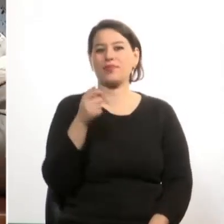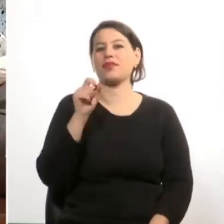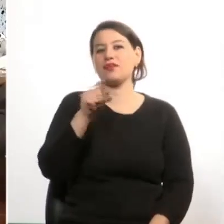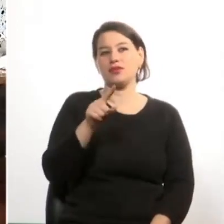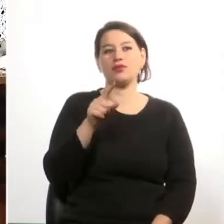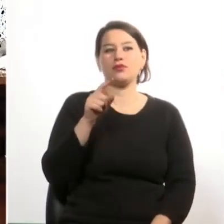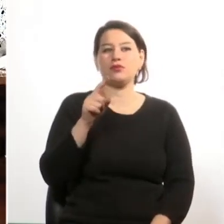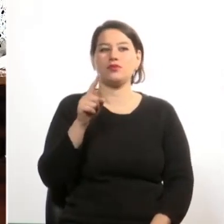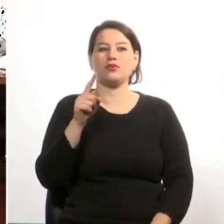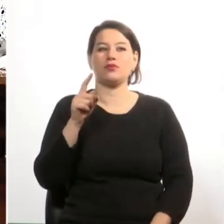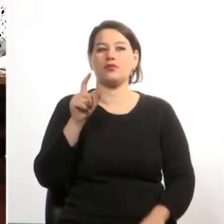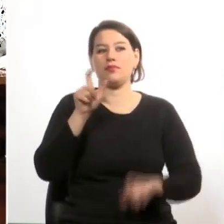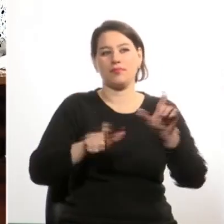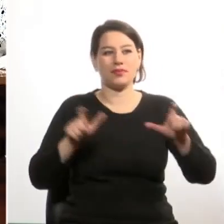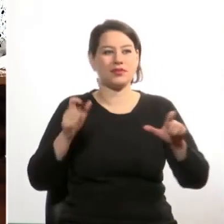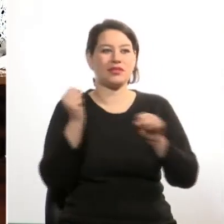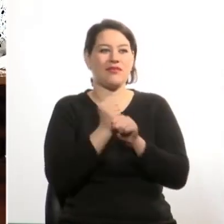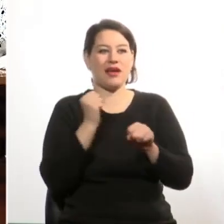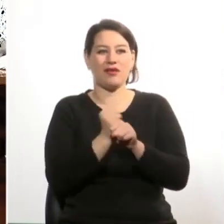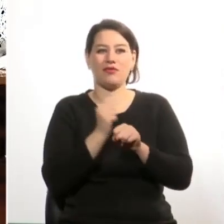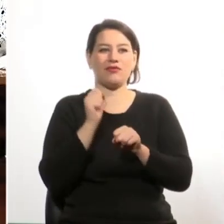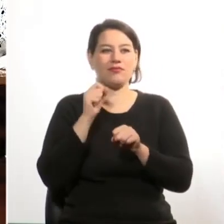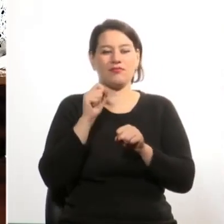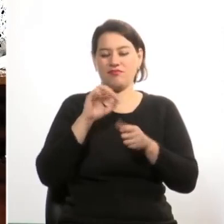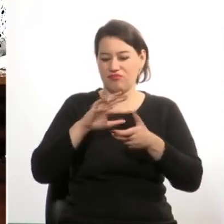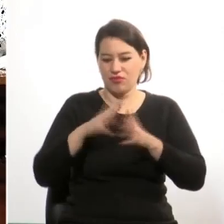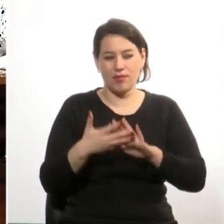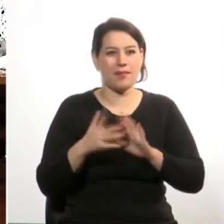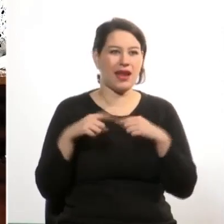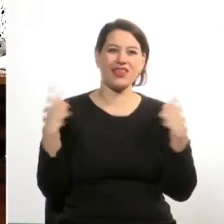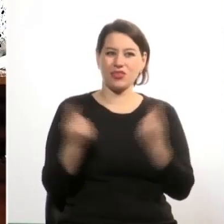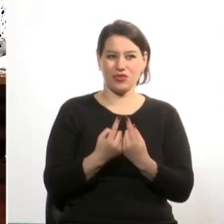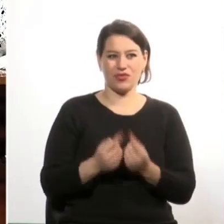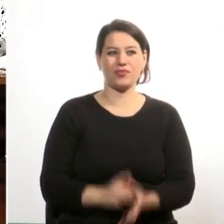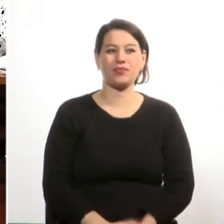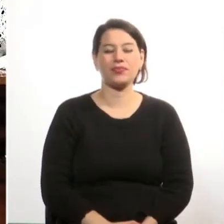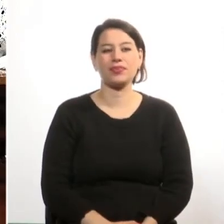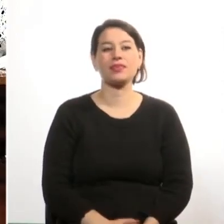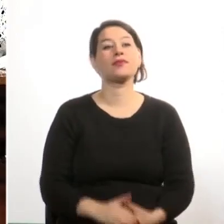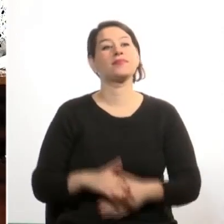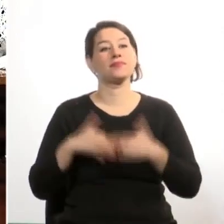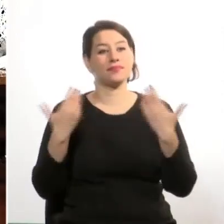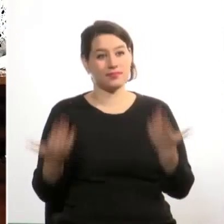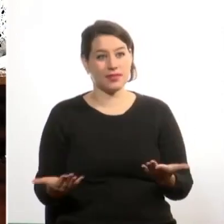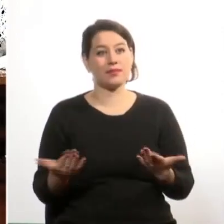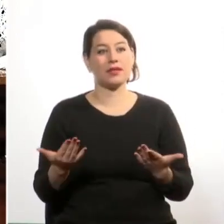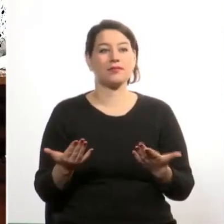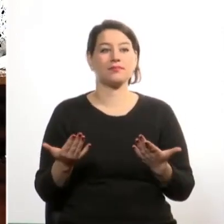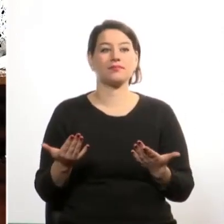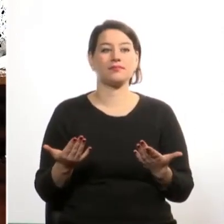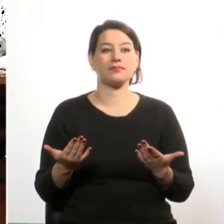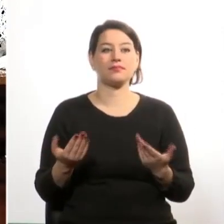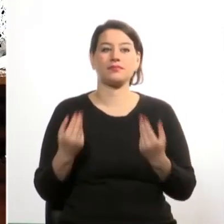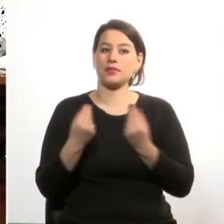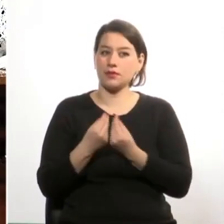sus ojos y a todo lo que ella representa para todos nosotros. Hemos recibido también